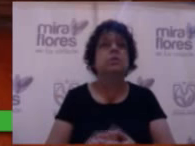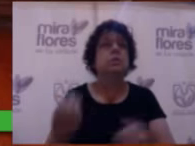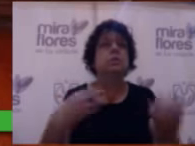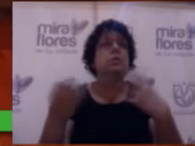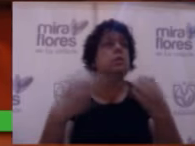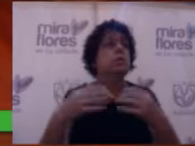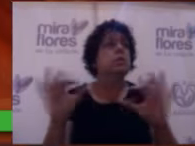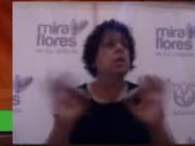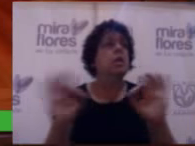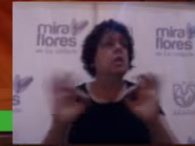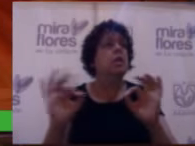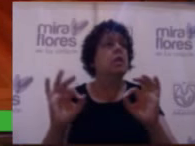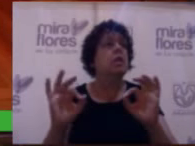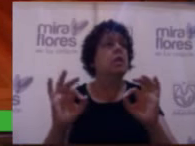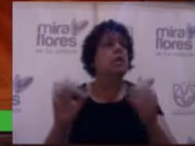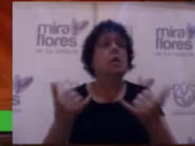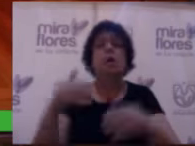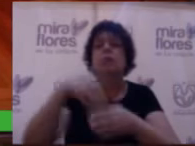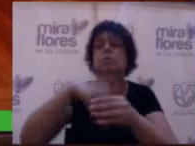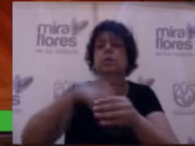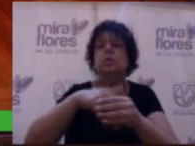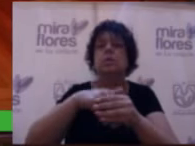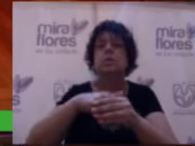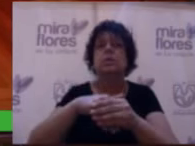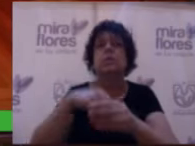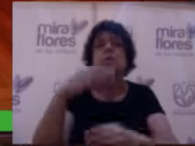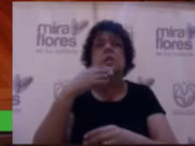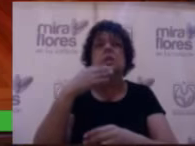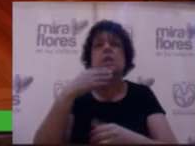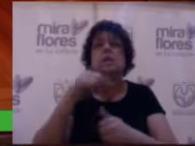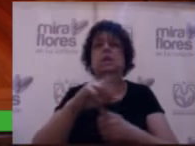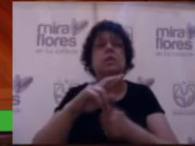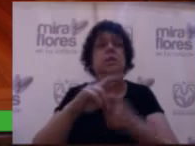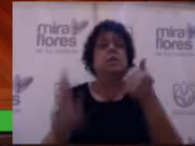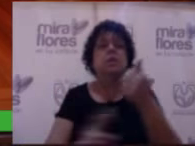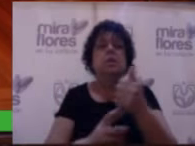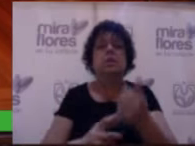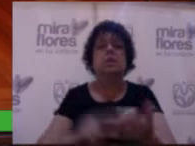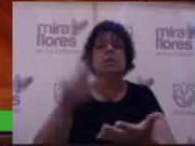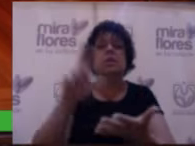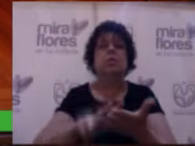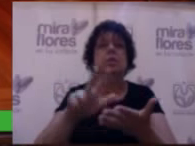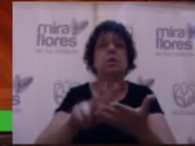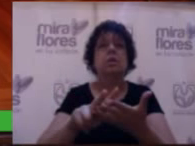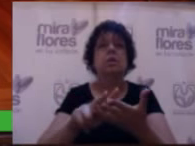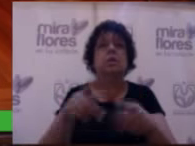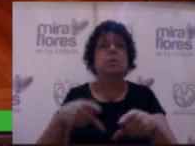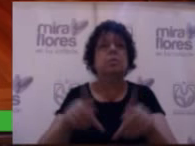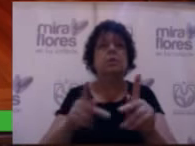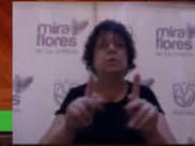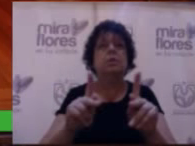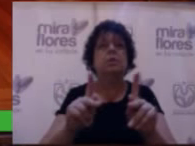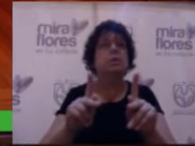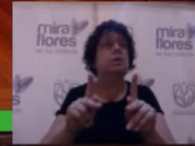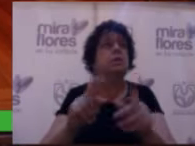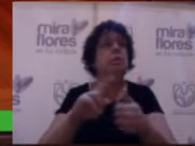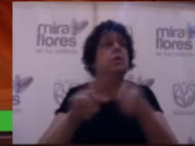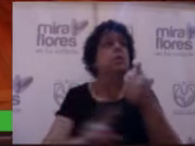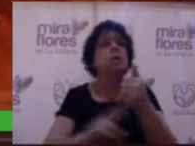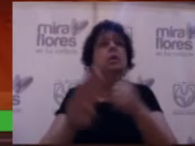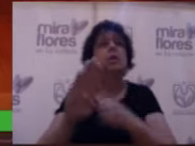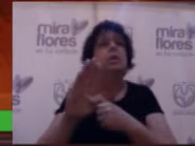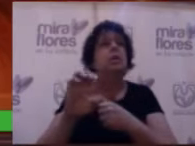No teniendo debate, procederemos al voto. Aquellos miembros del consejo que estén a favor de aprobar la licencia solicitada por el regidor Martín